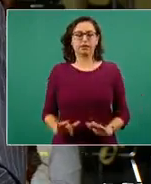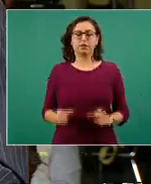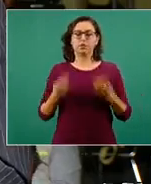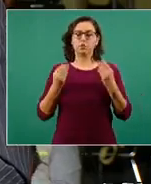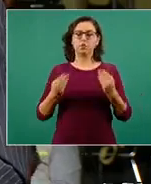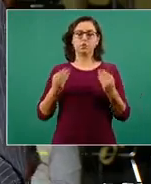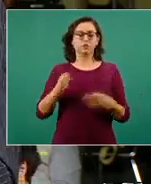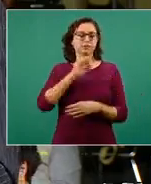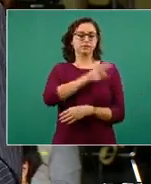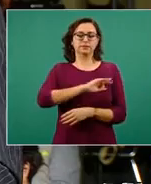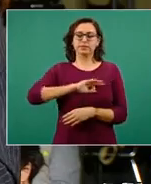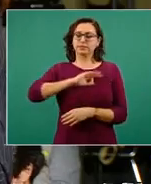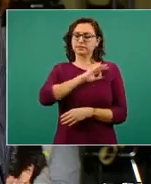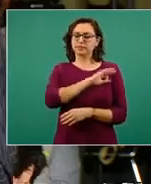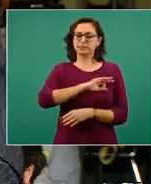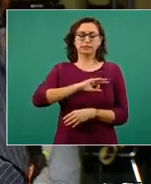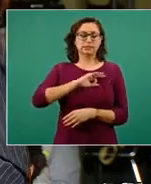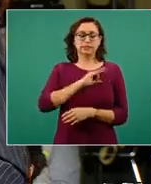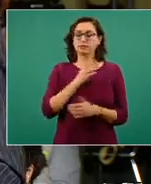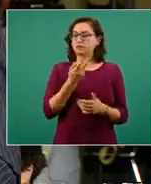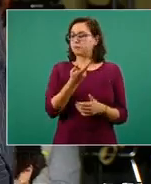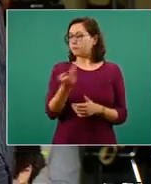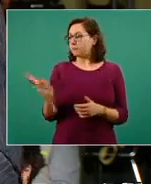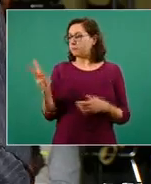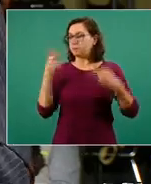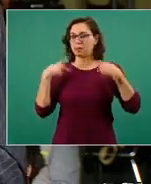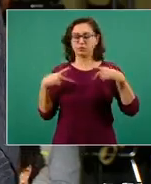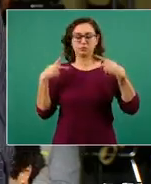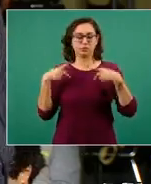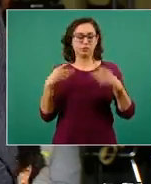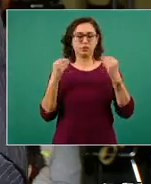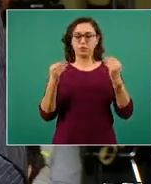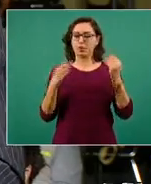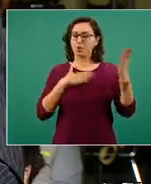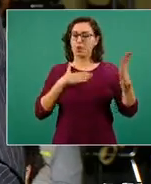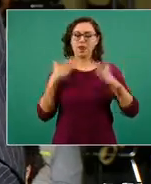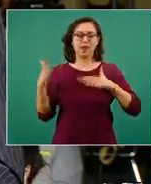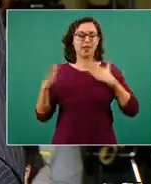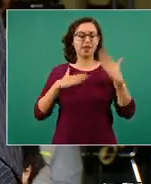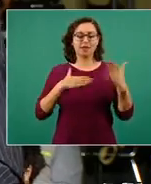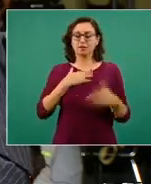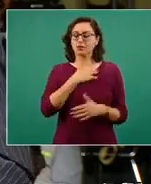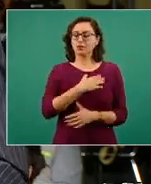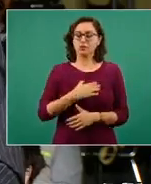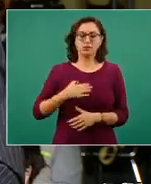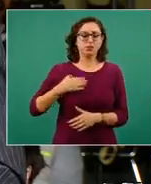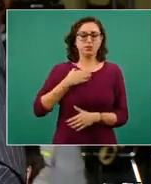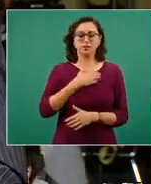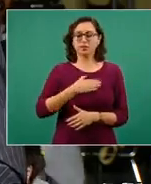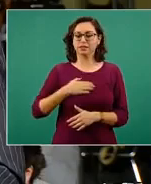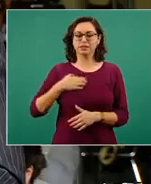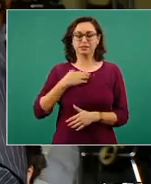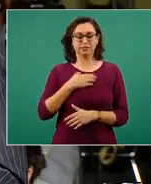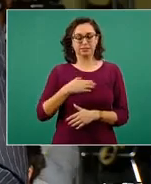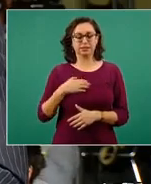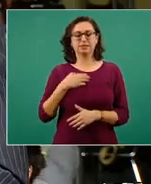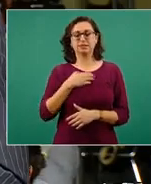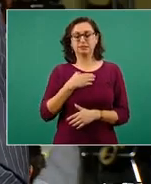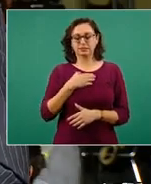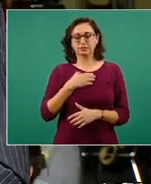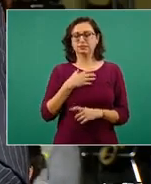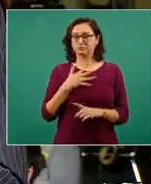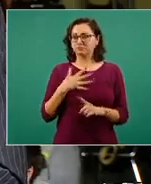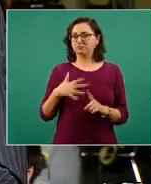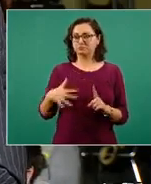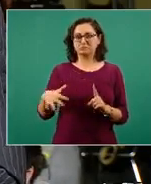porque es gente que realmente estaba muy contenta. Eran unas circunstancias muy agradables las que se vivían a los